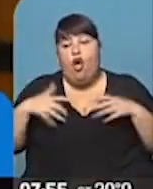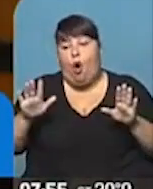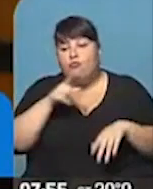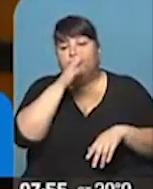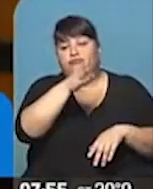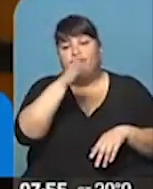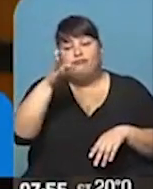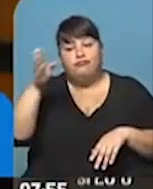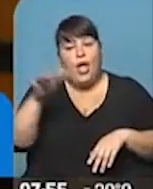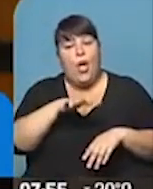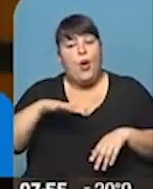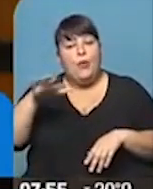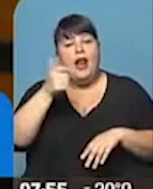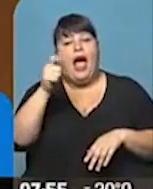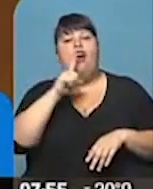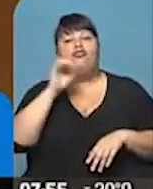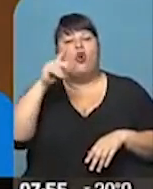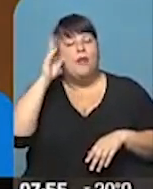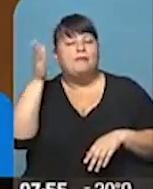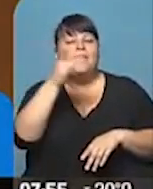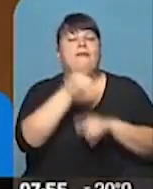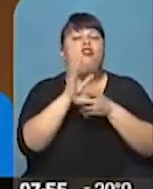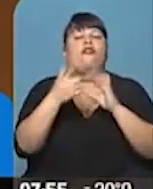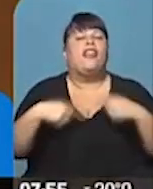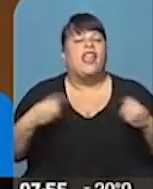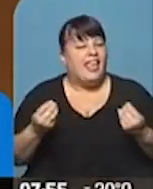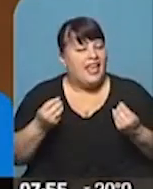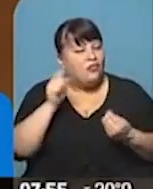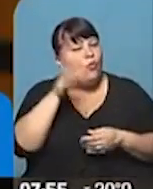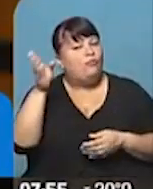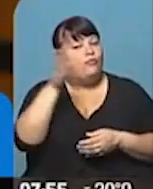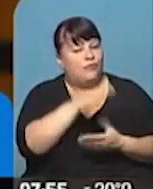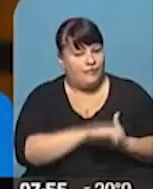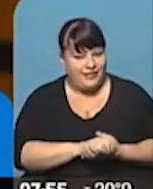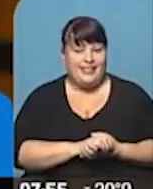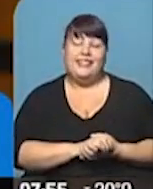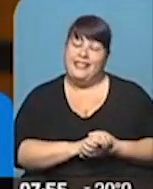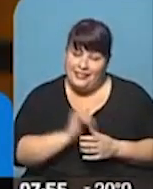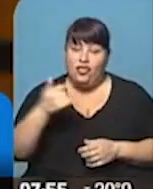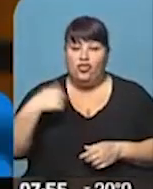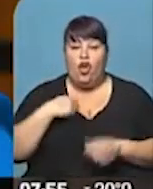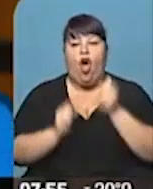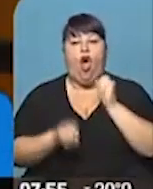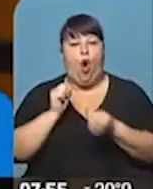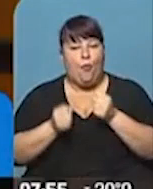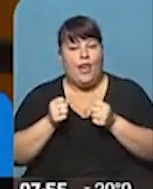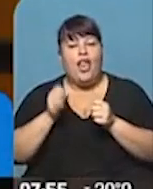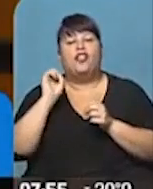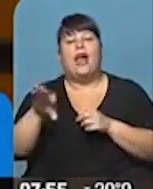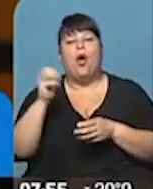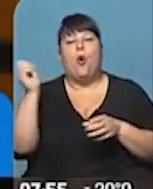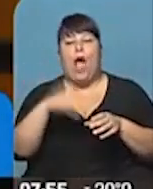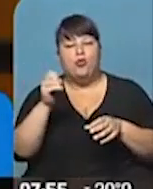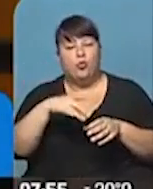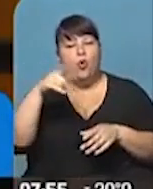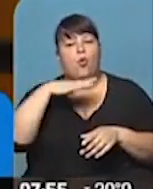recorre el barrio Alto Comedero permanentemente, pero ¿de qué características la recorre? ¿De qué manera? Sí, yo soy obrero de la recolección de residuos en San